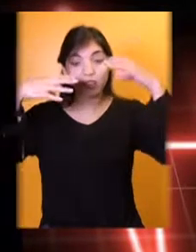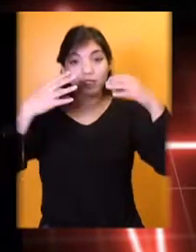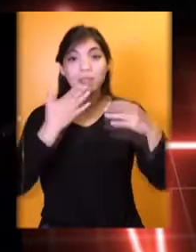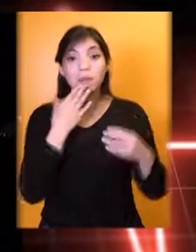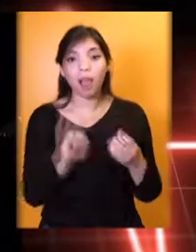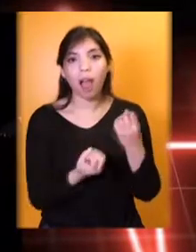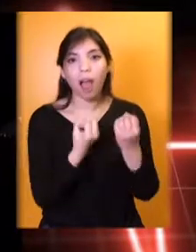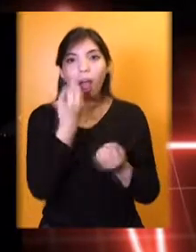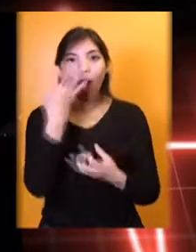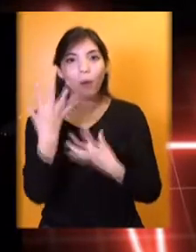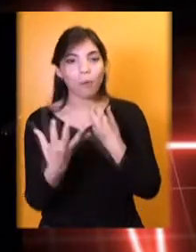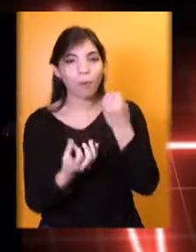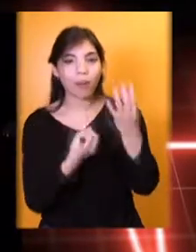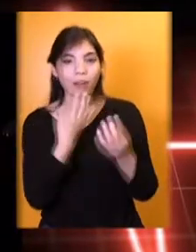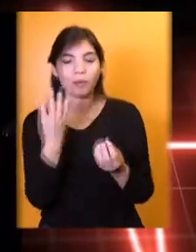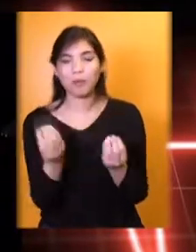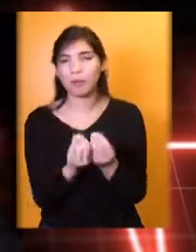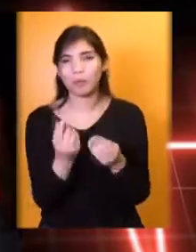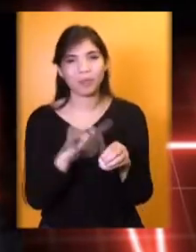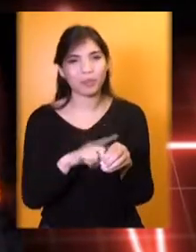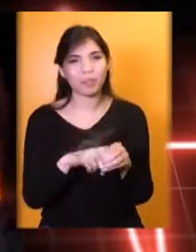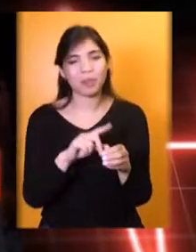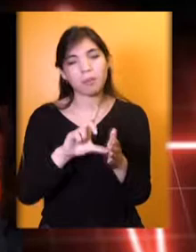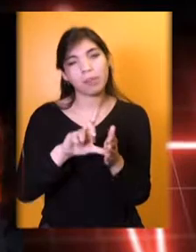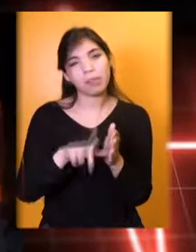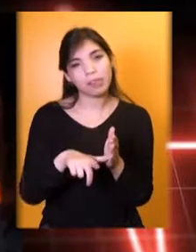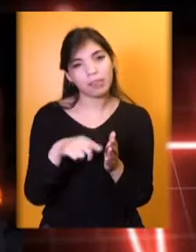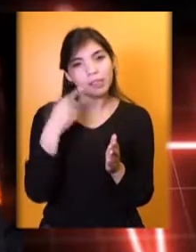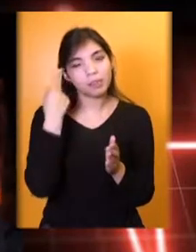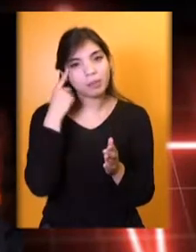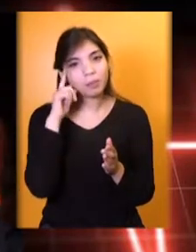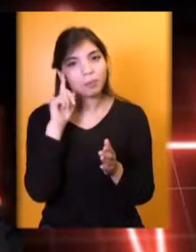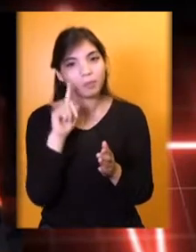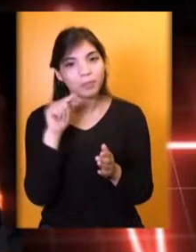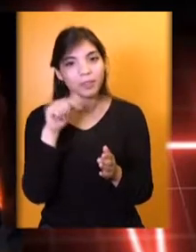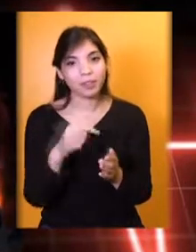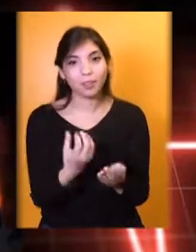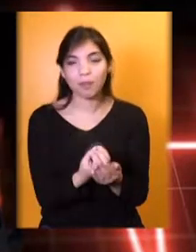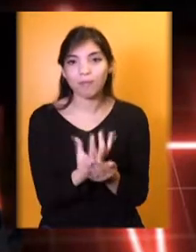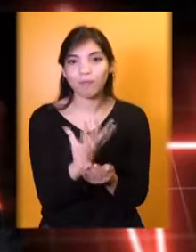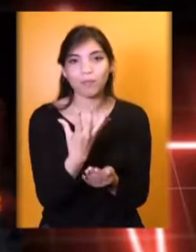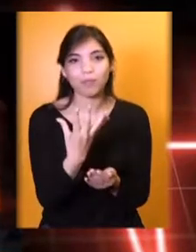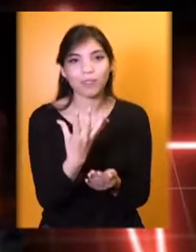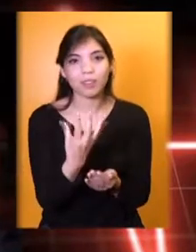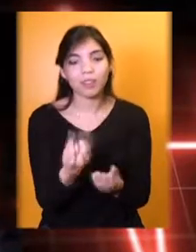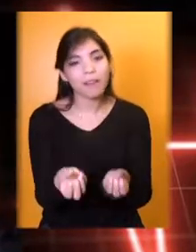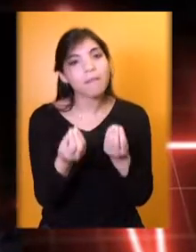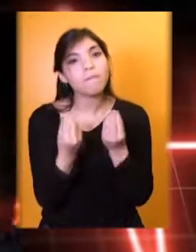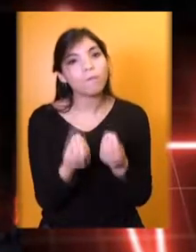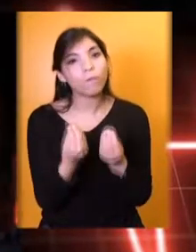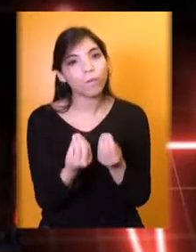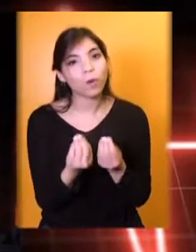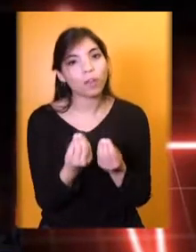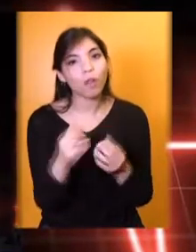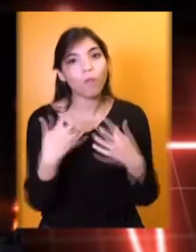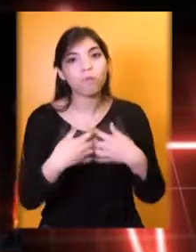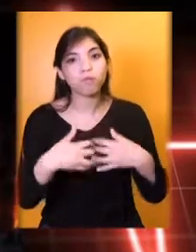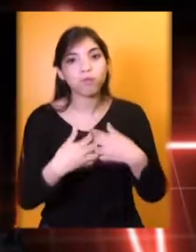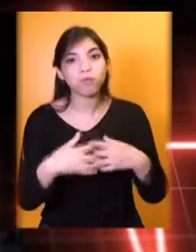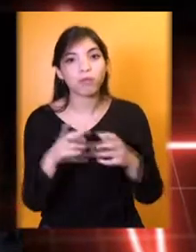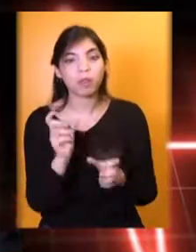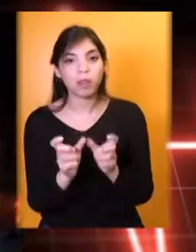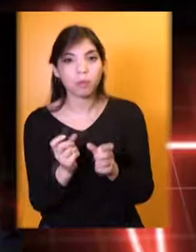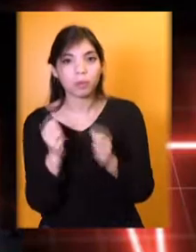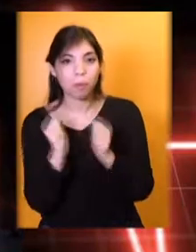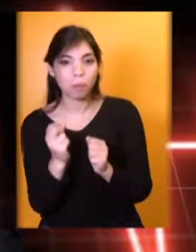acá de tiempo, sabemos que ha tomado algo de tiempo, pero aquí la intención es dejar una fuente de calidad, una fuente que funcione y que la